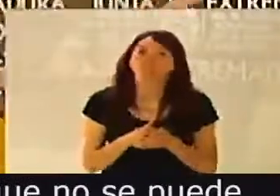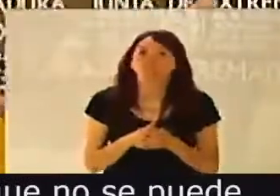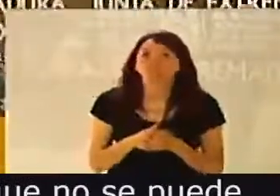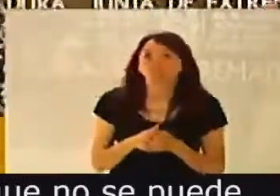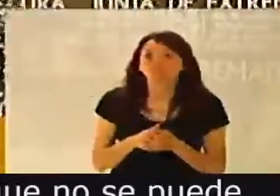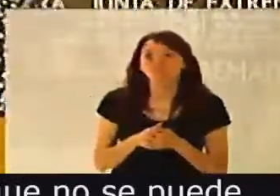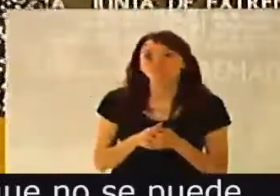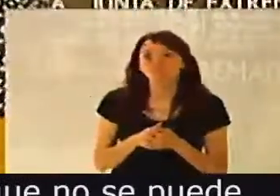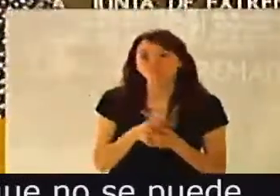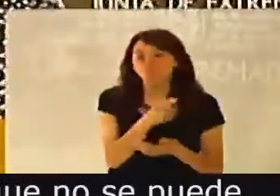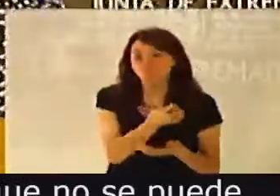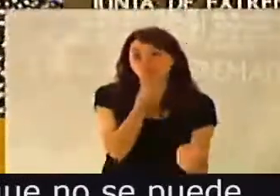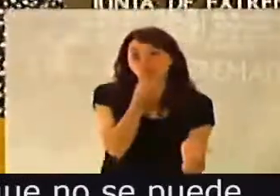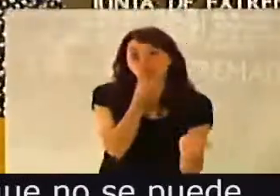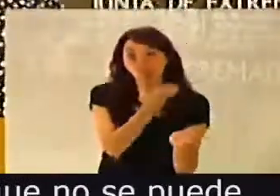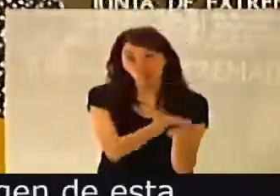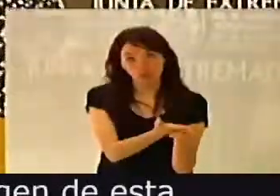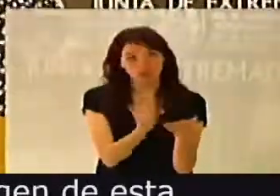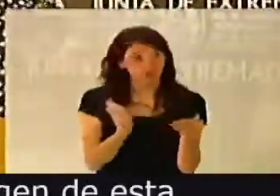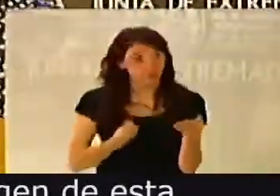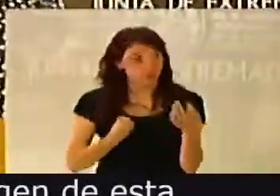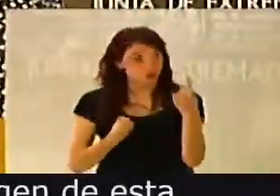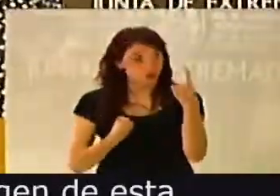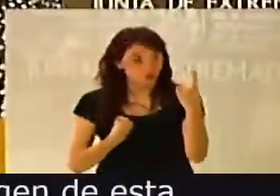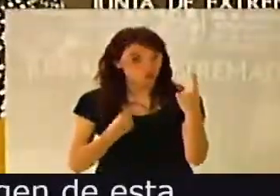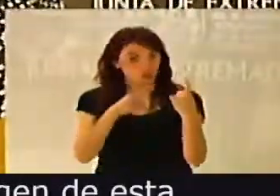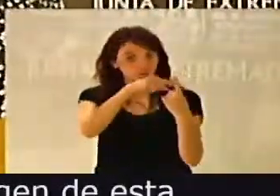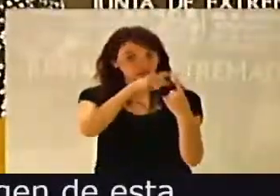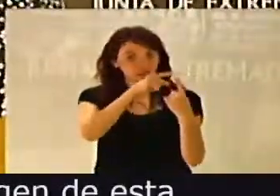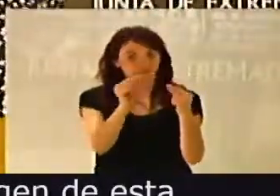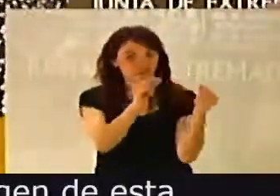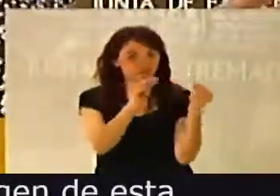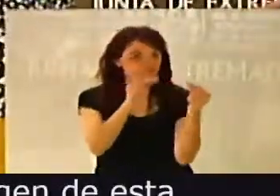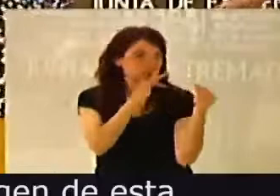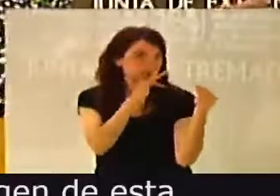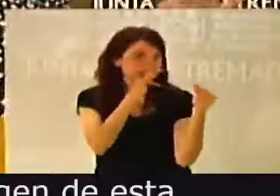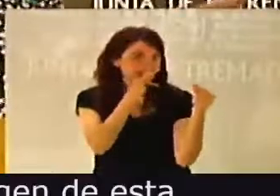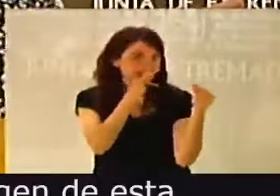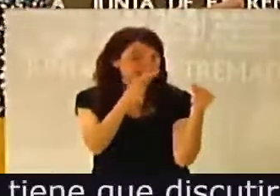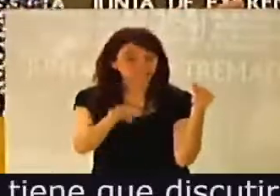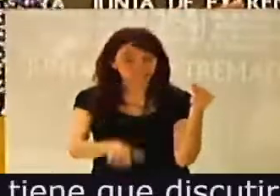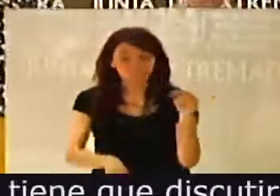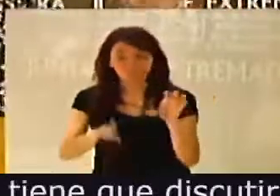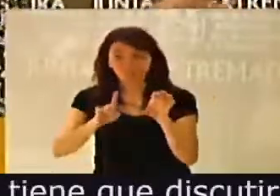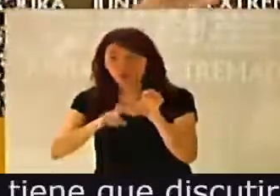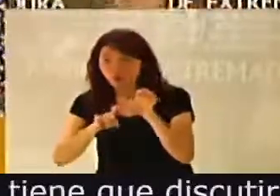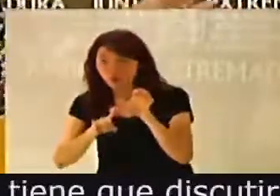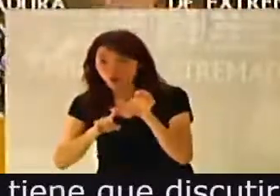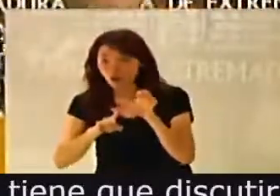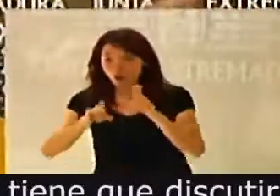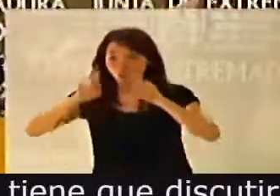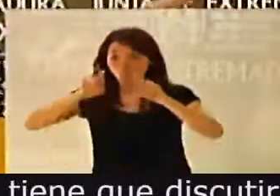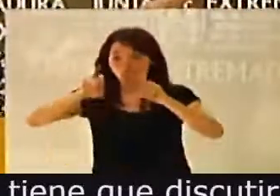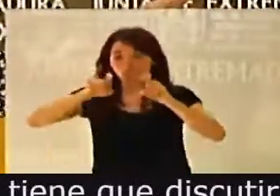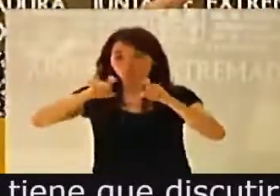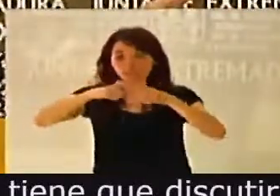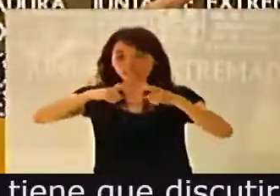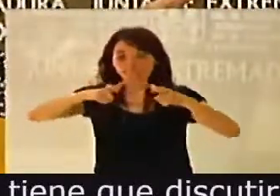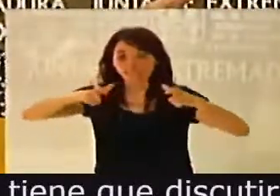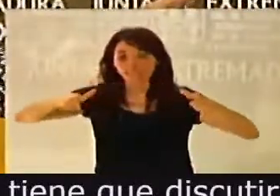al margen de esta propuesta que está encima de la mesa y que se tiene que discutir, en Extremadura hay hoy más profesores y